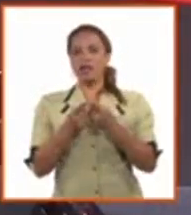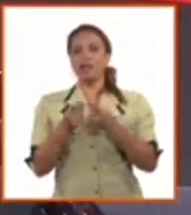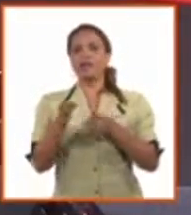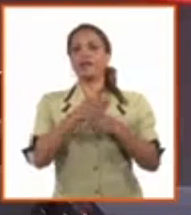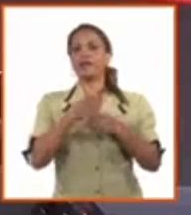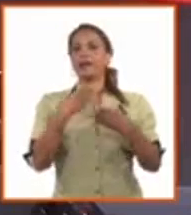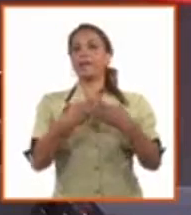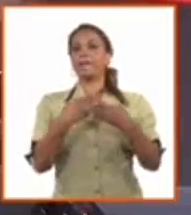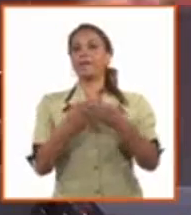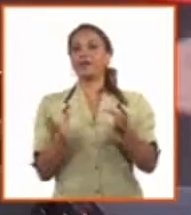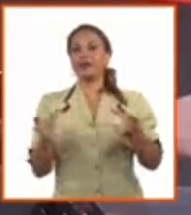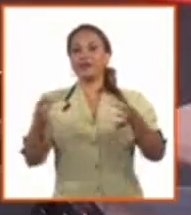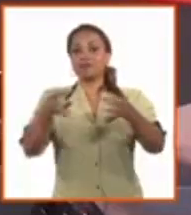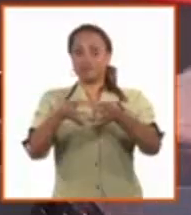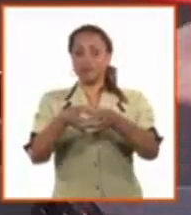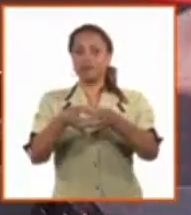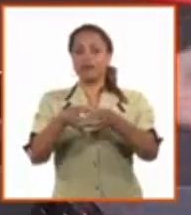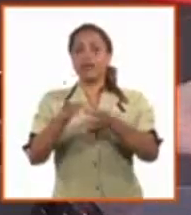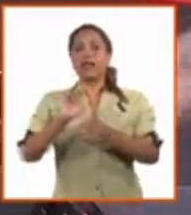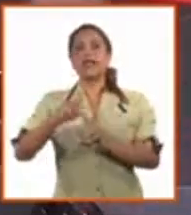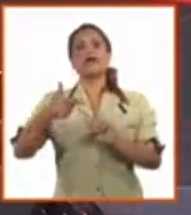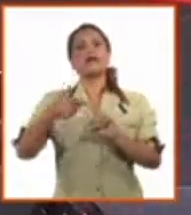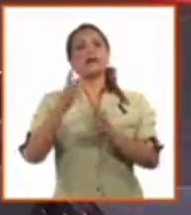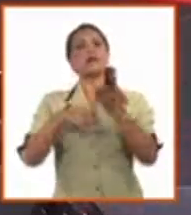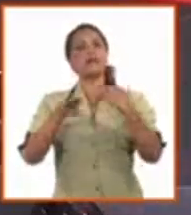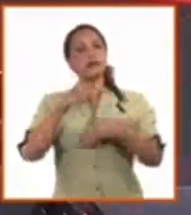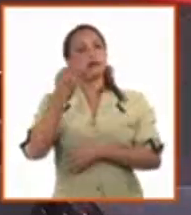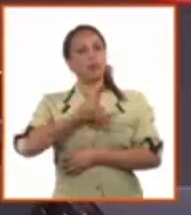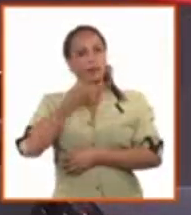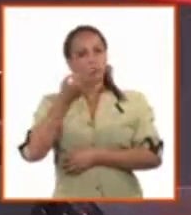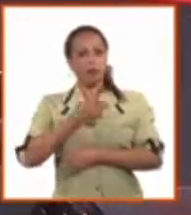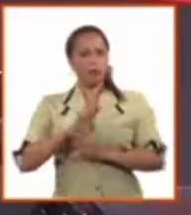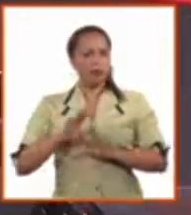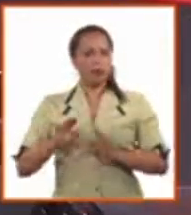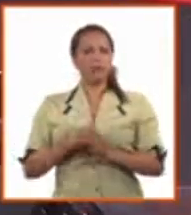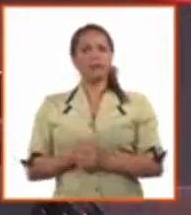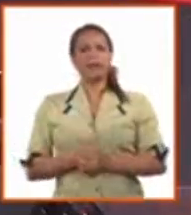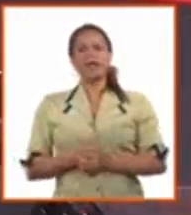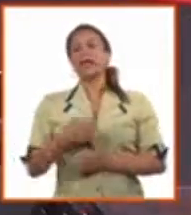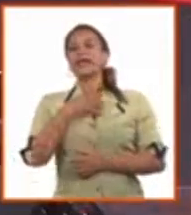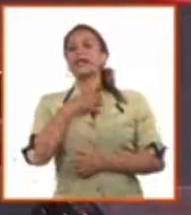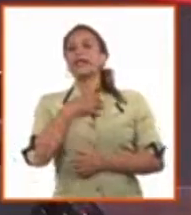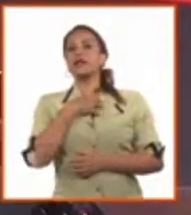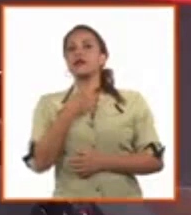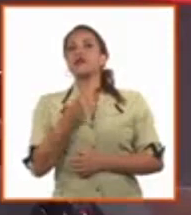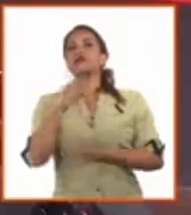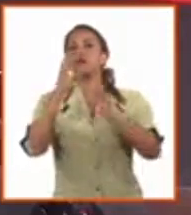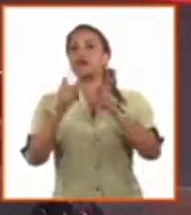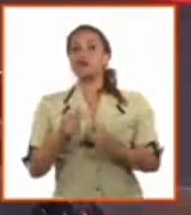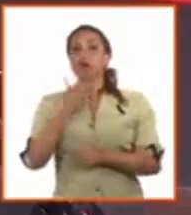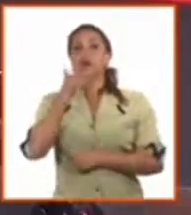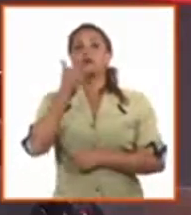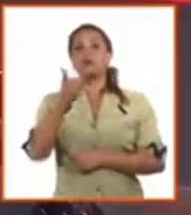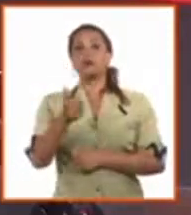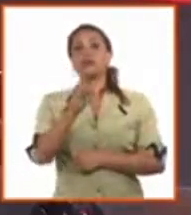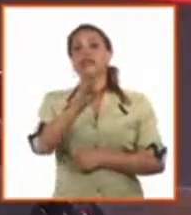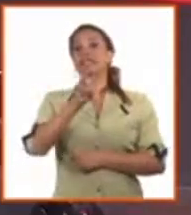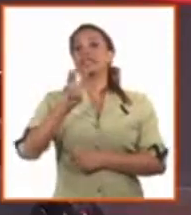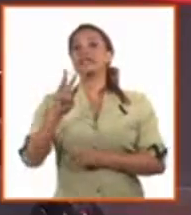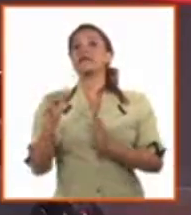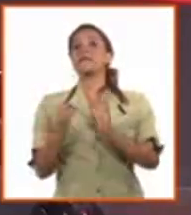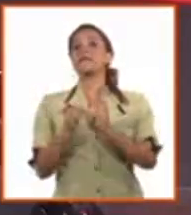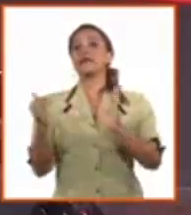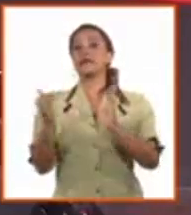conjunto de las empresas la viceministra dice él mencionaba que ya hay un resultado concretos